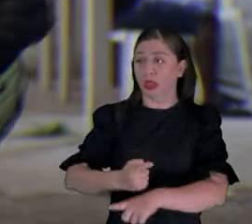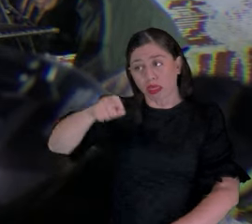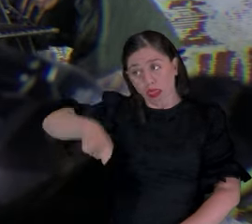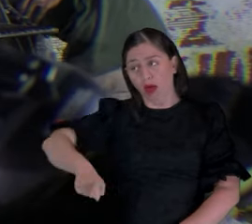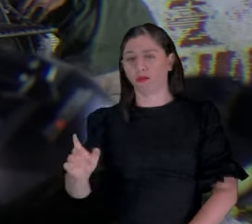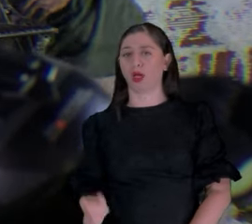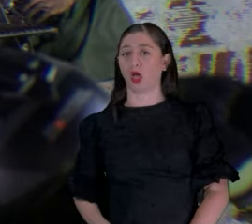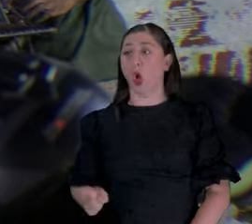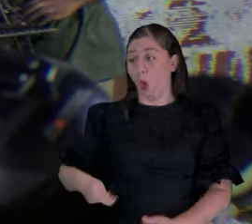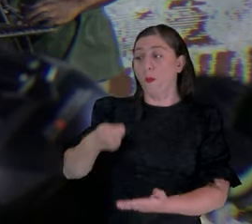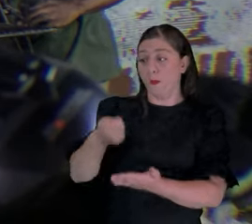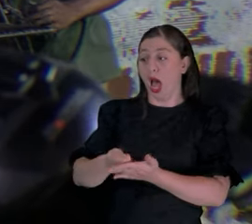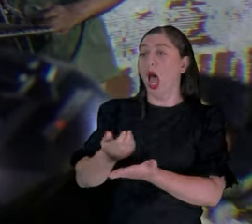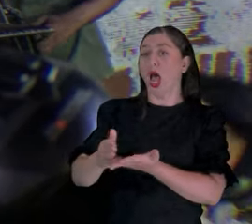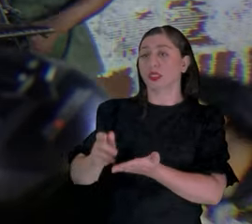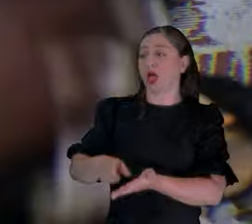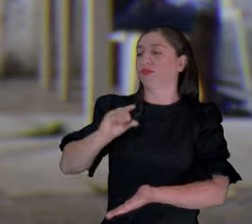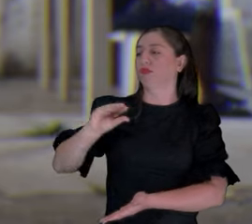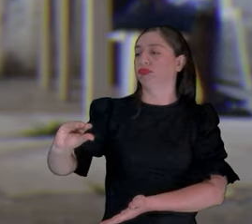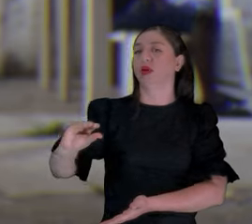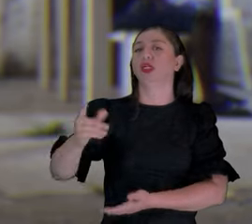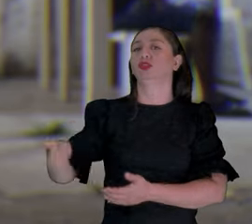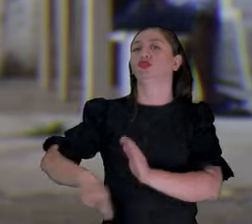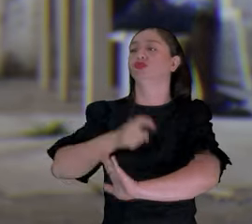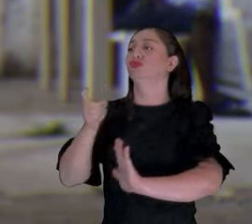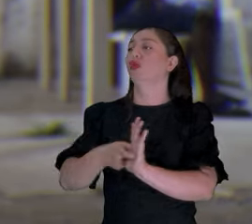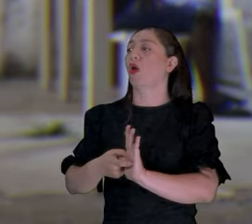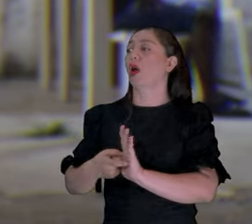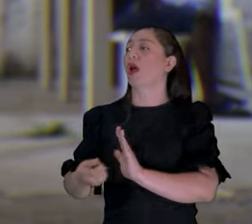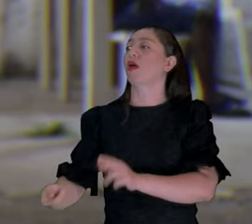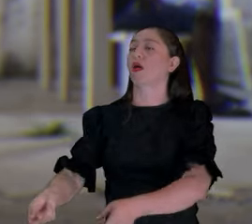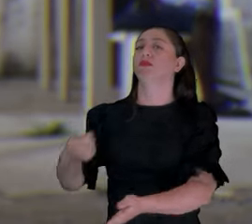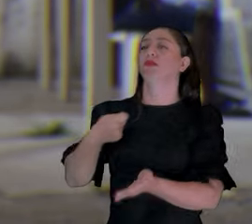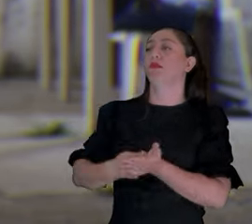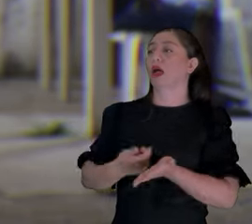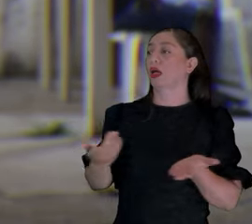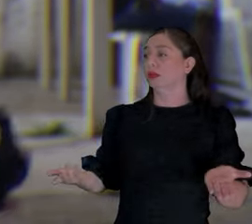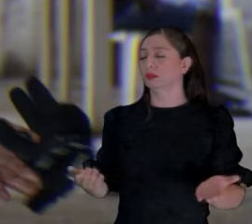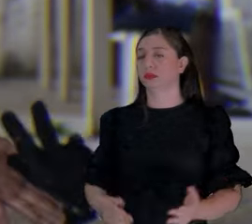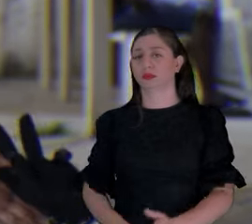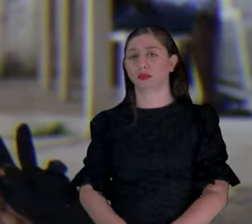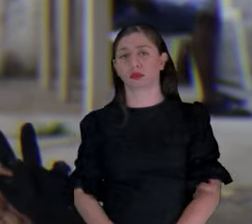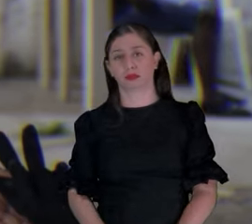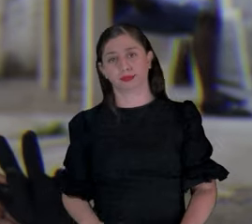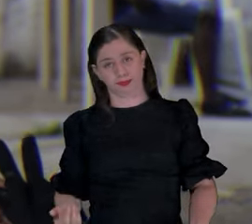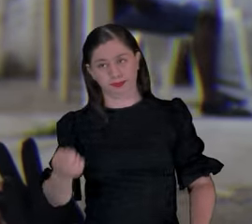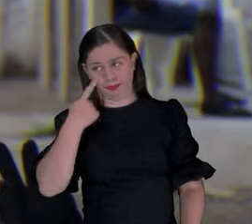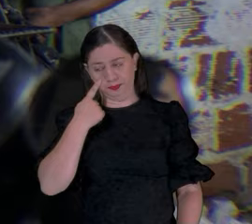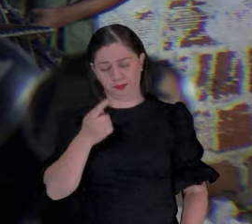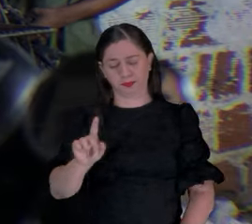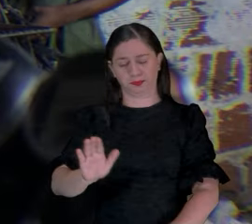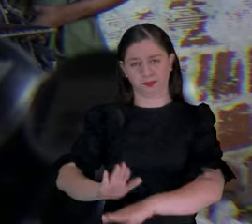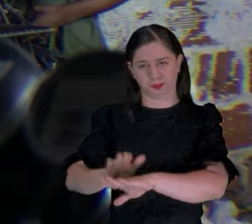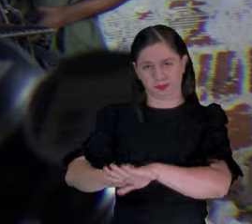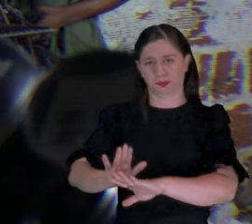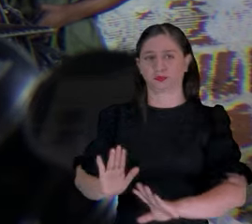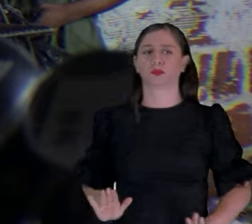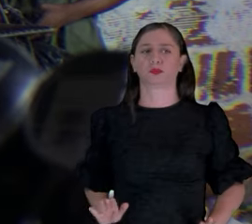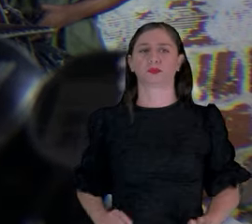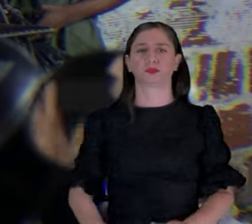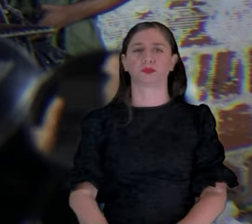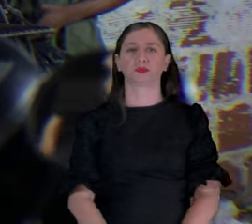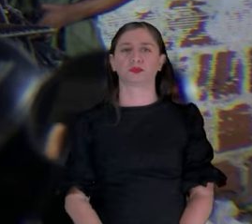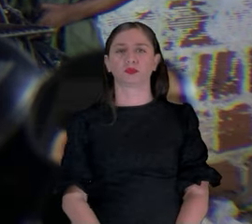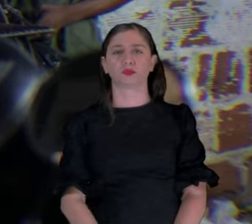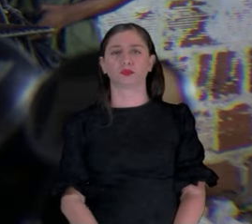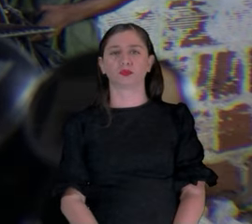¿oyó? Usted hizo un compromiso y tiene que cumplirlo. Pidió la plata y aquí se la traje completica sin ningún lío, ¿o no? Vea,